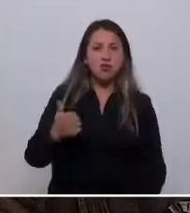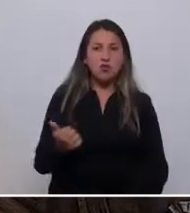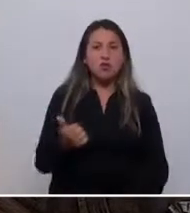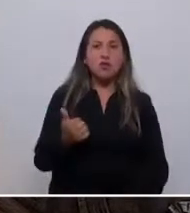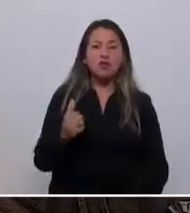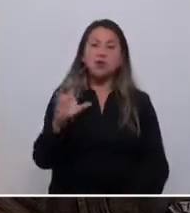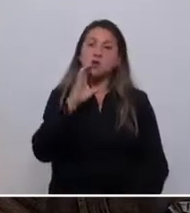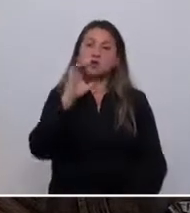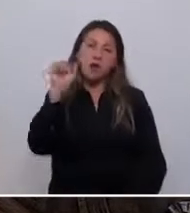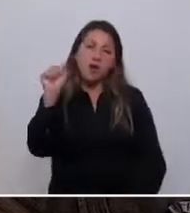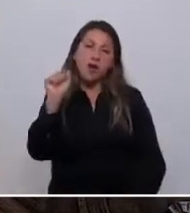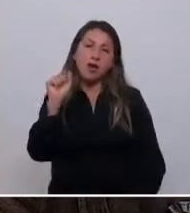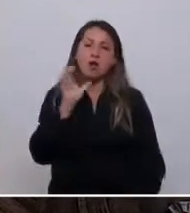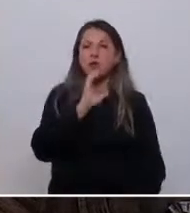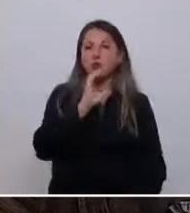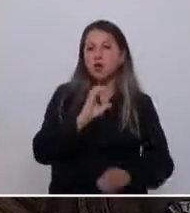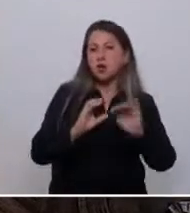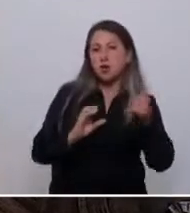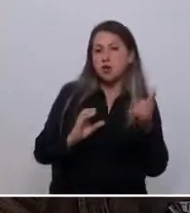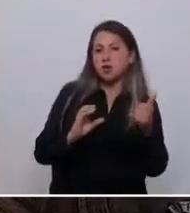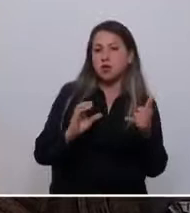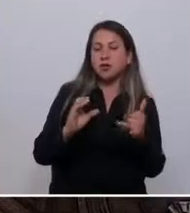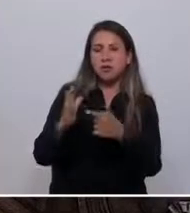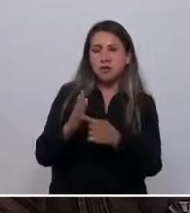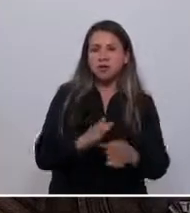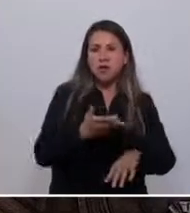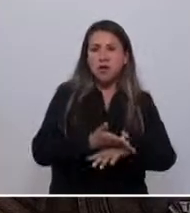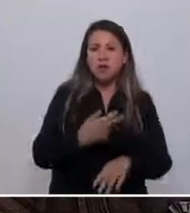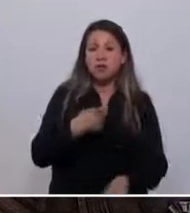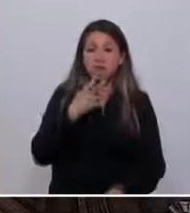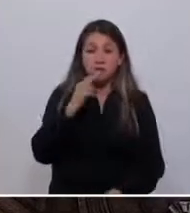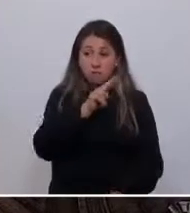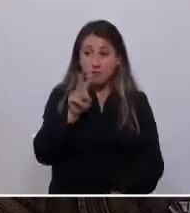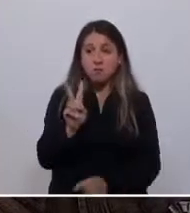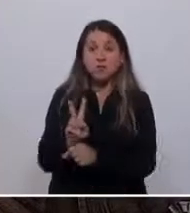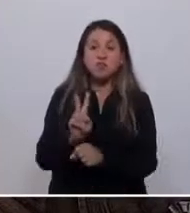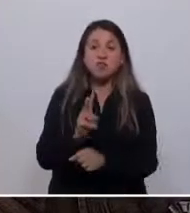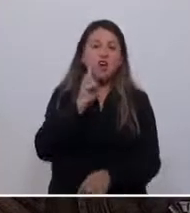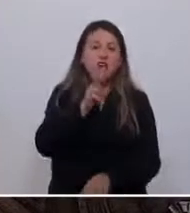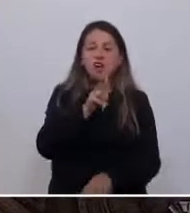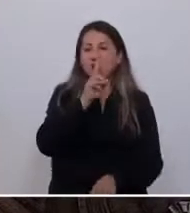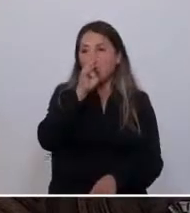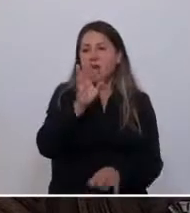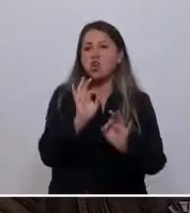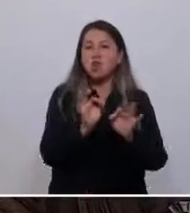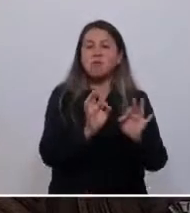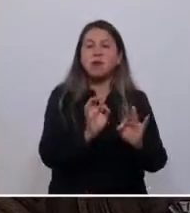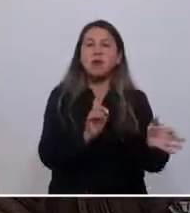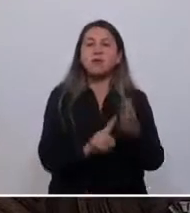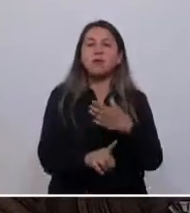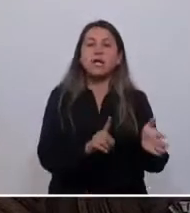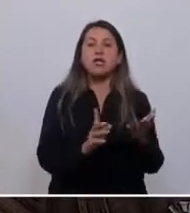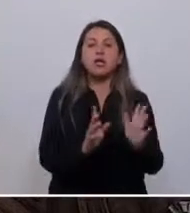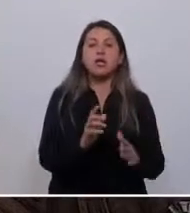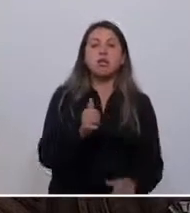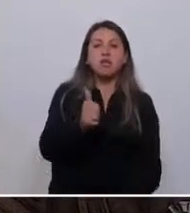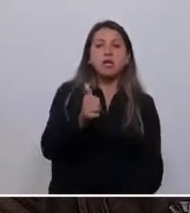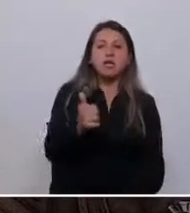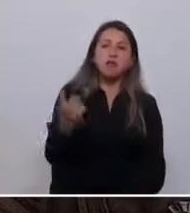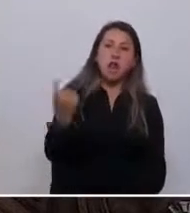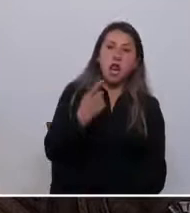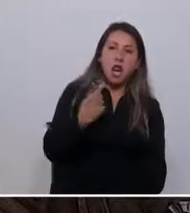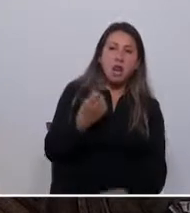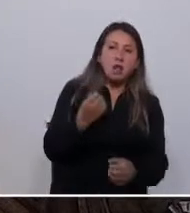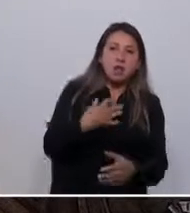A respecto al J. Viví con profesores que han normalizado el maltrato de directivos por temor a perder